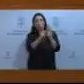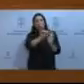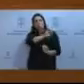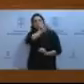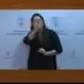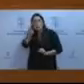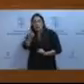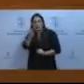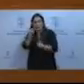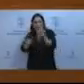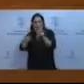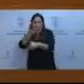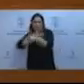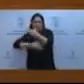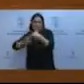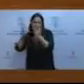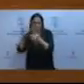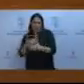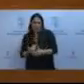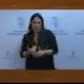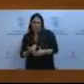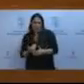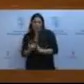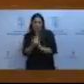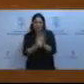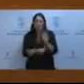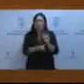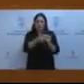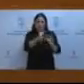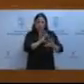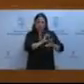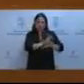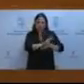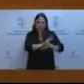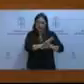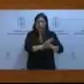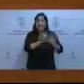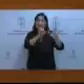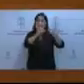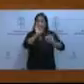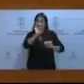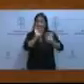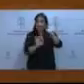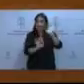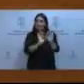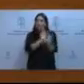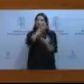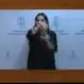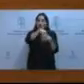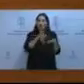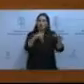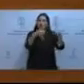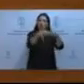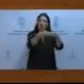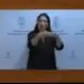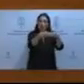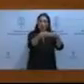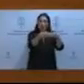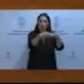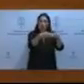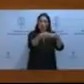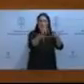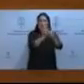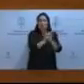sin discapacidad. Más datos, consejera. El 60% están dentro del colectivo de desempleados de larga